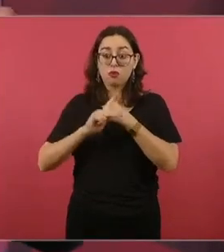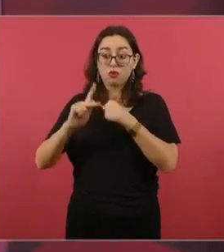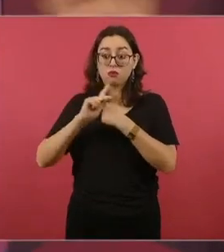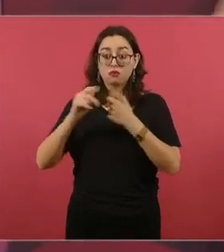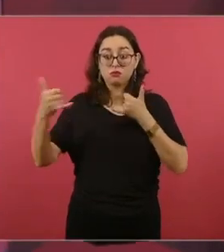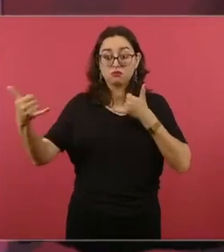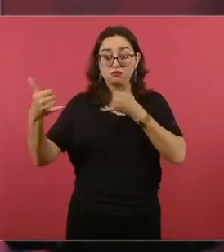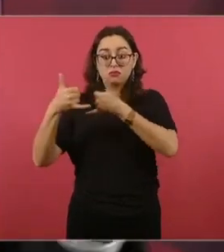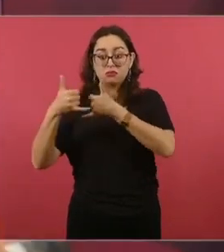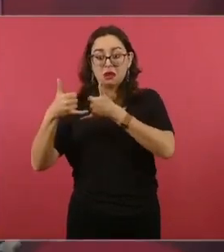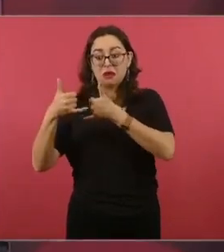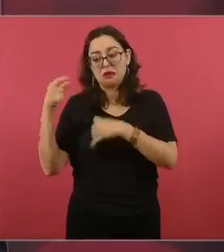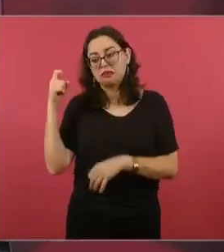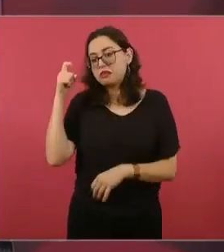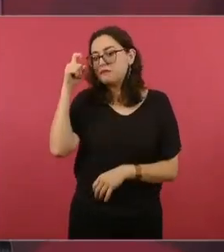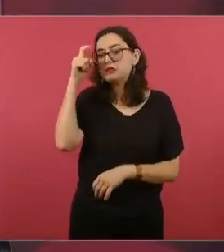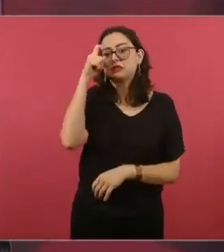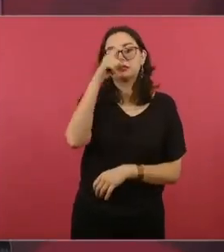no hay posibilidad